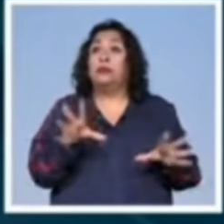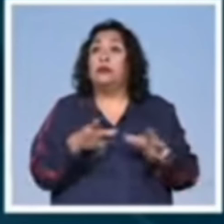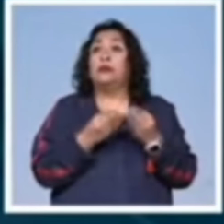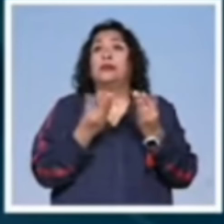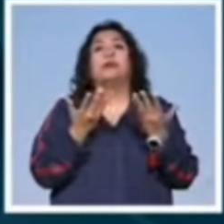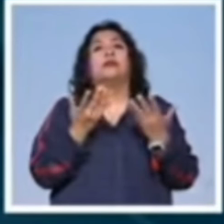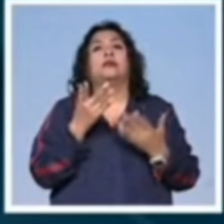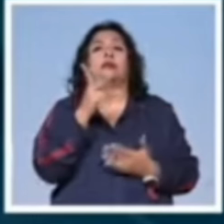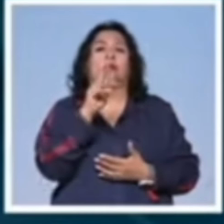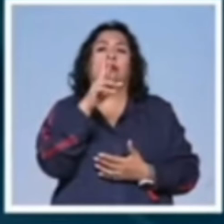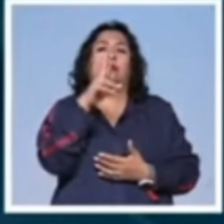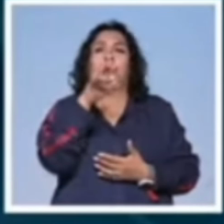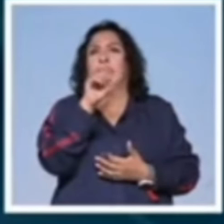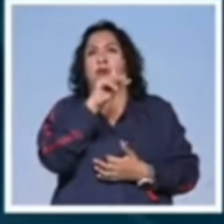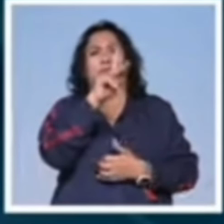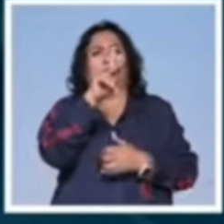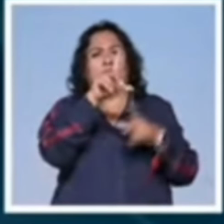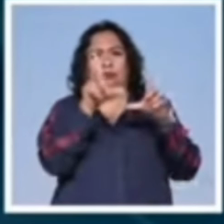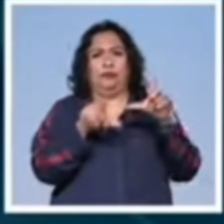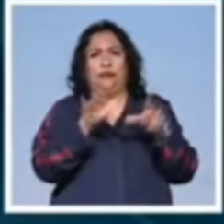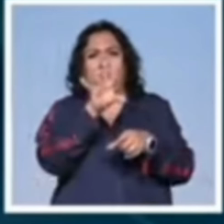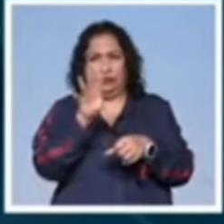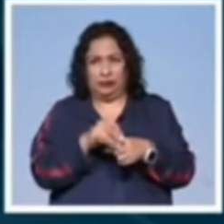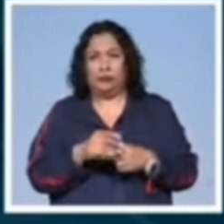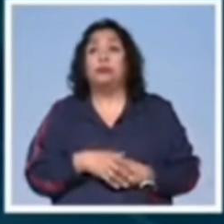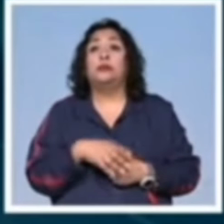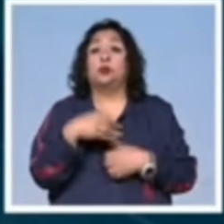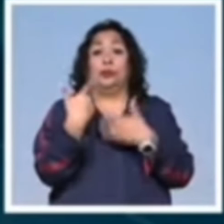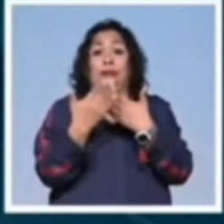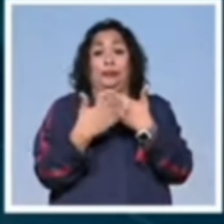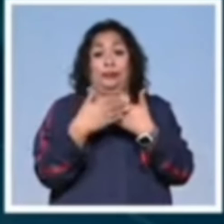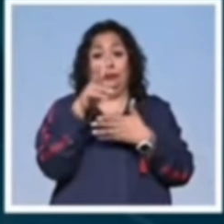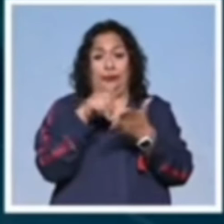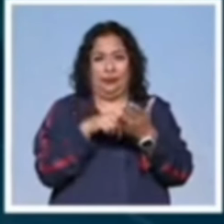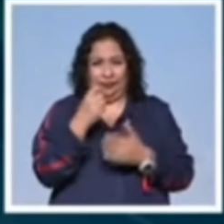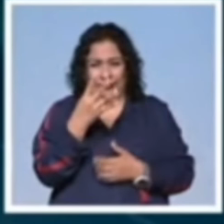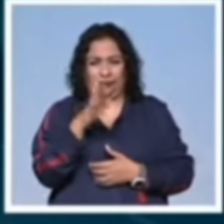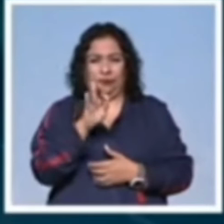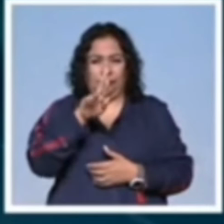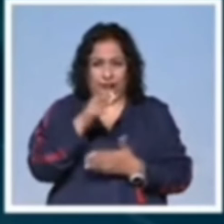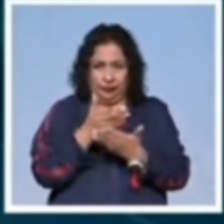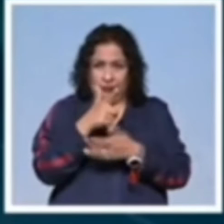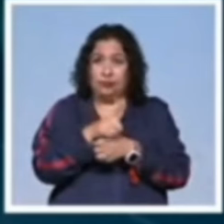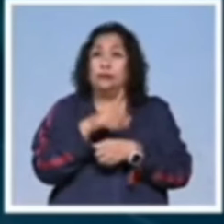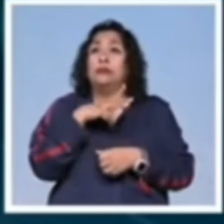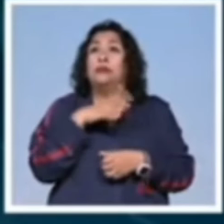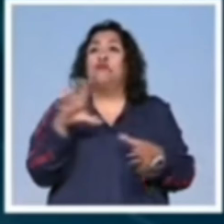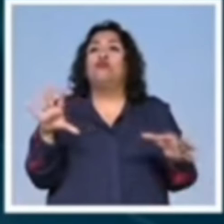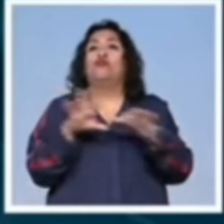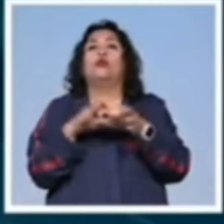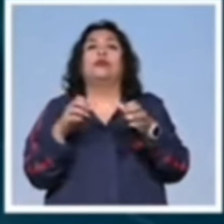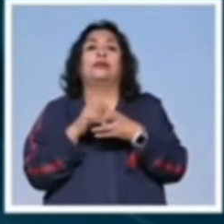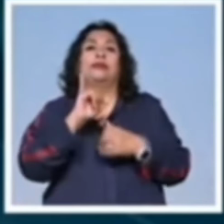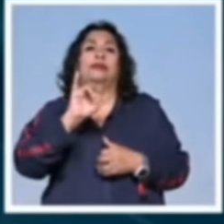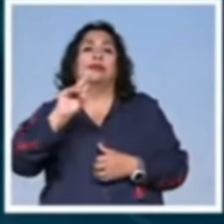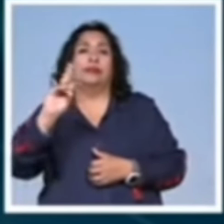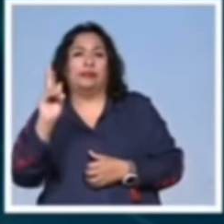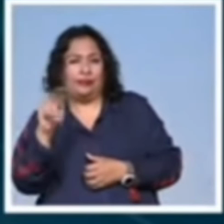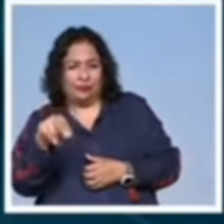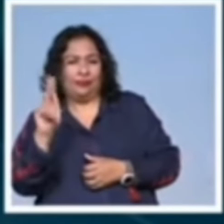de pregoneros de todo el país. Para el 2024, la Fonoteca Nacional contempla una alianza con el IPN